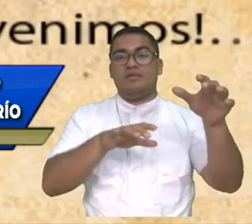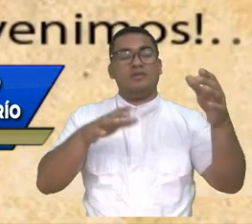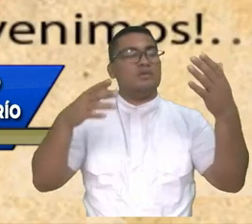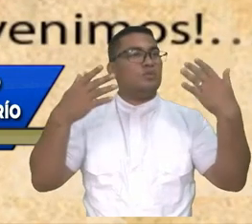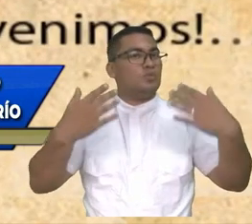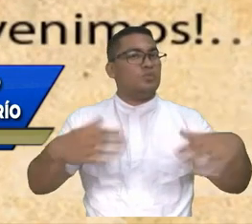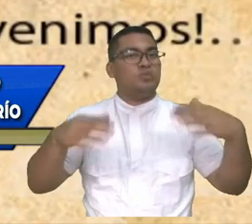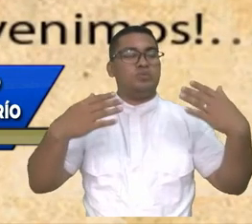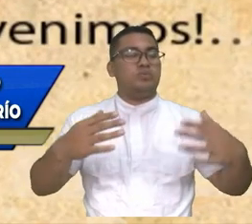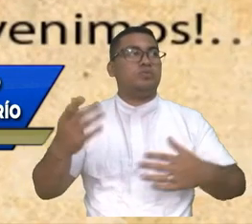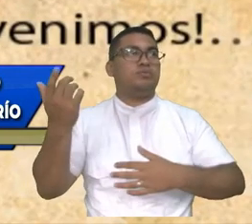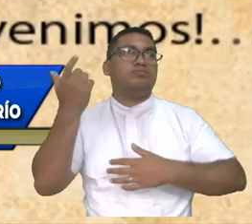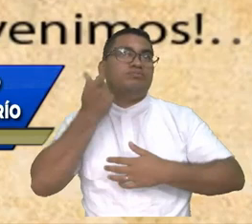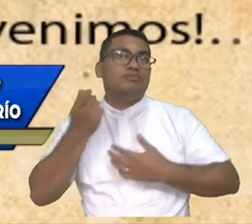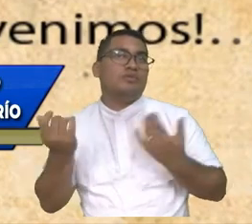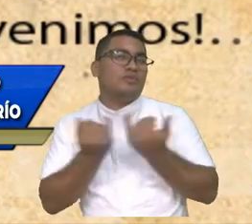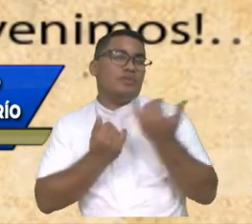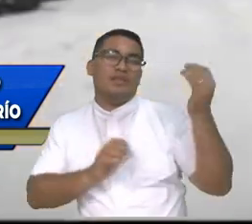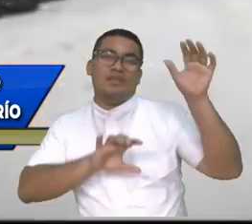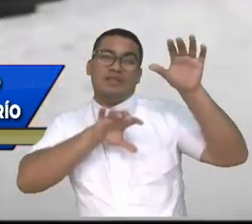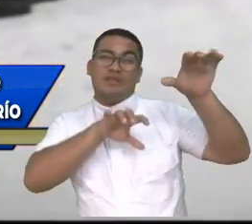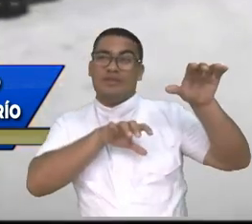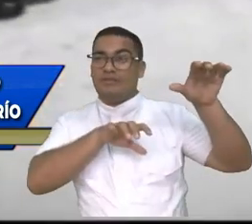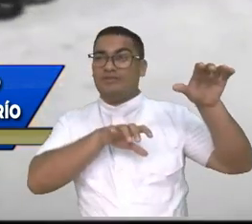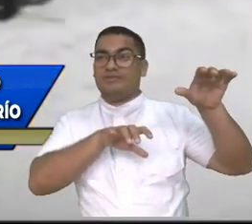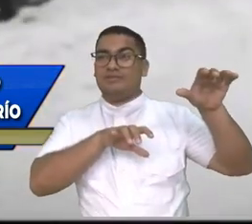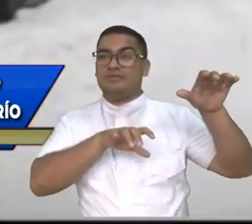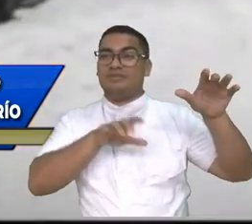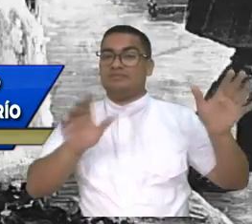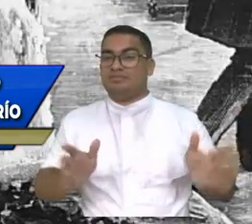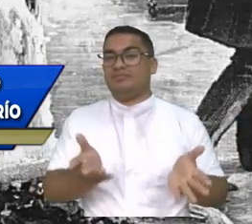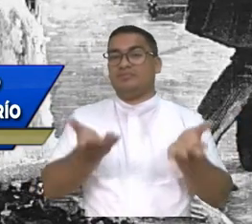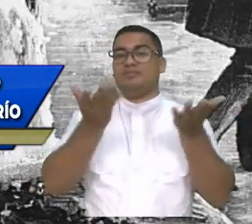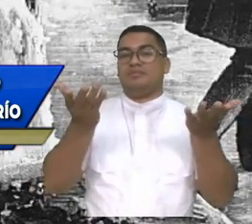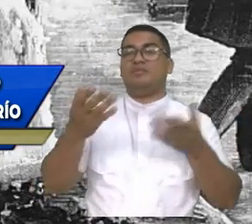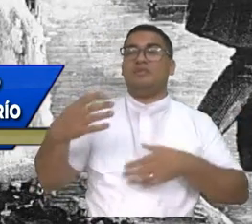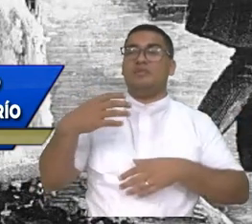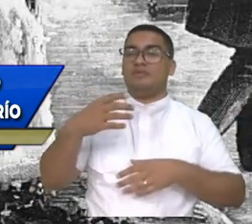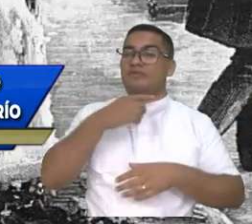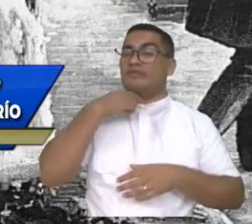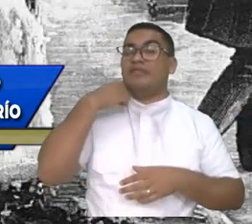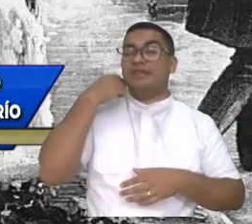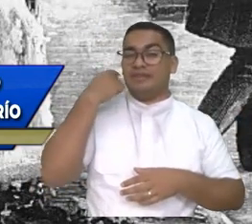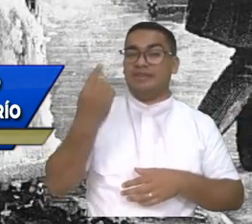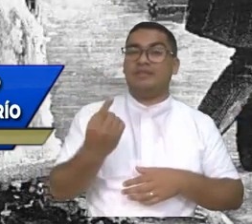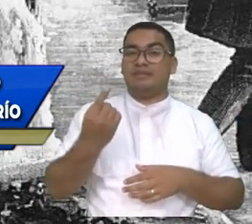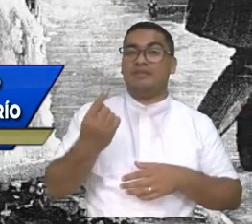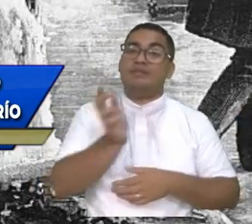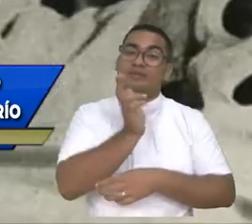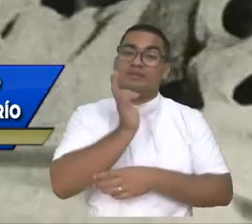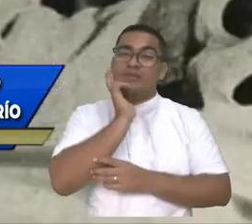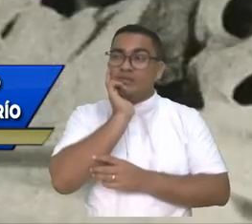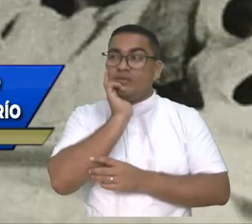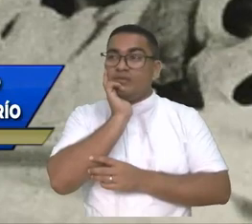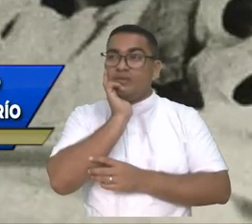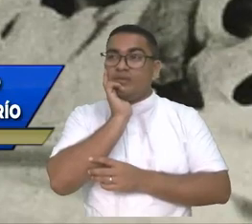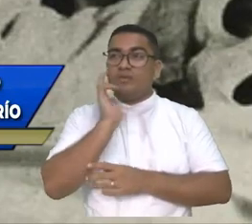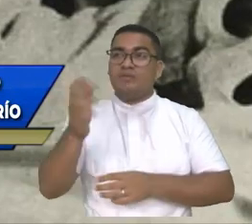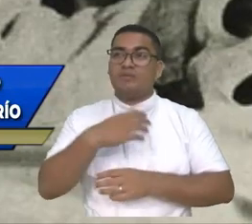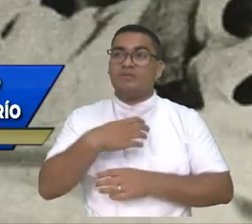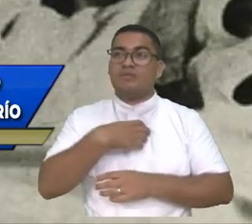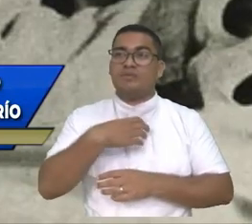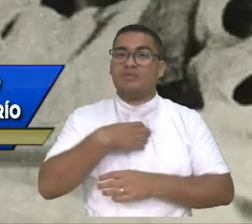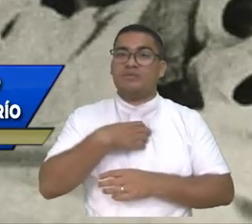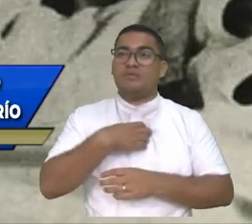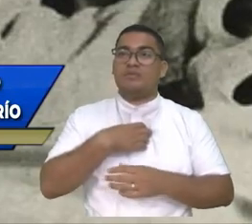retumbó, rugió y se promovió que verdaderamente Rubén es nuestro,